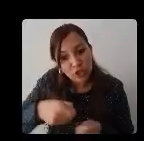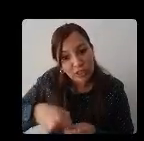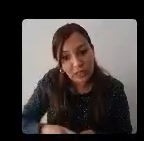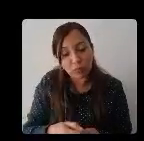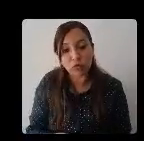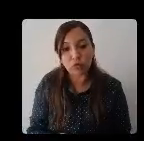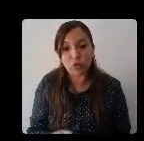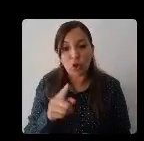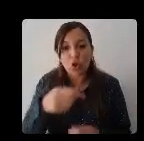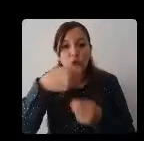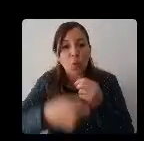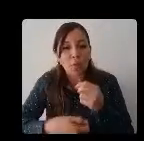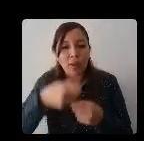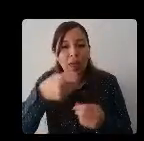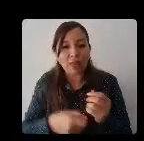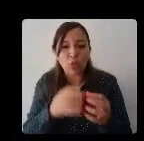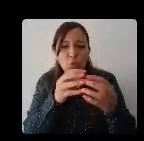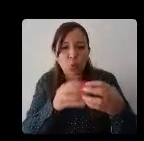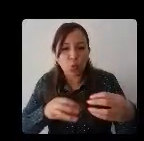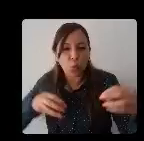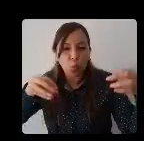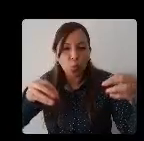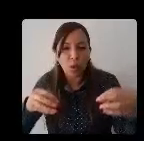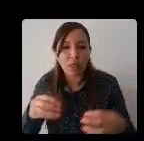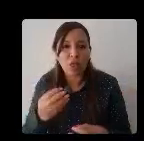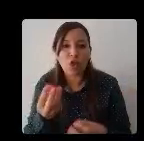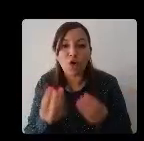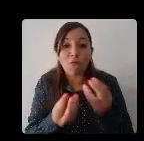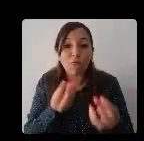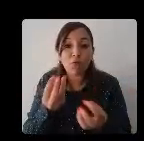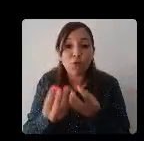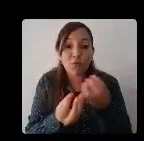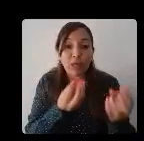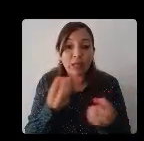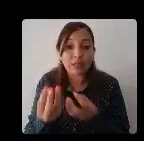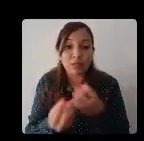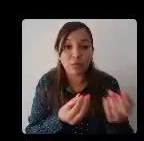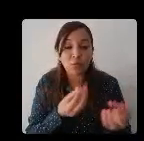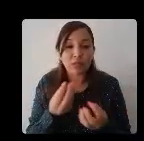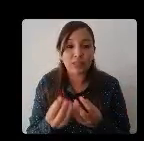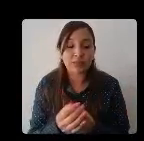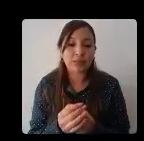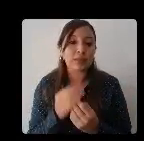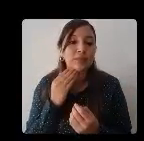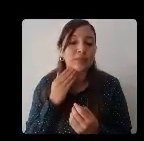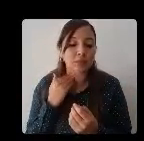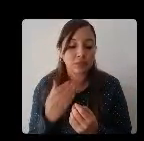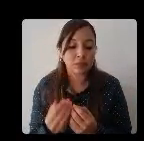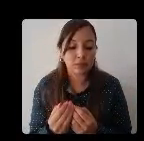a degustar ahí, cuenta la miel, el café, el chocolate. Muchas otras cosas derivadas vemos